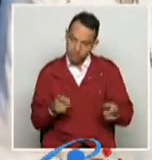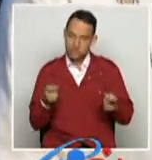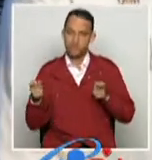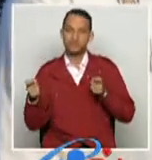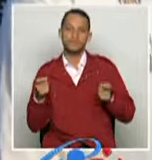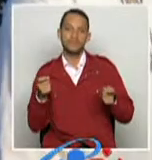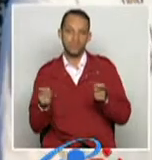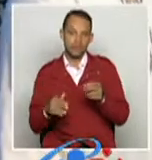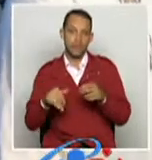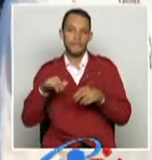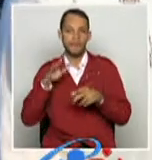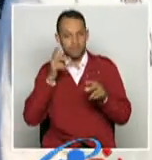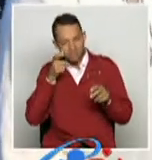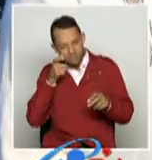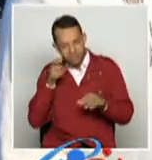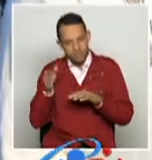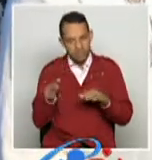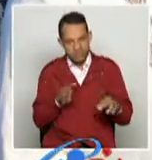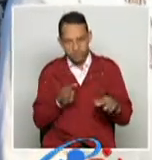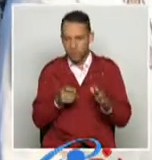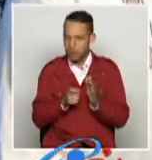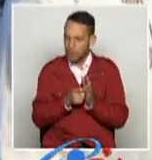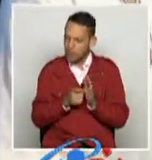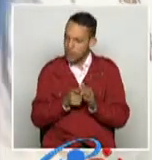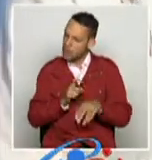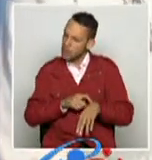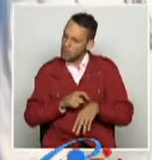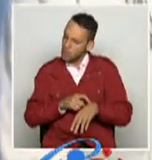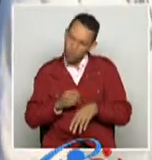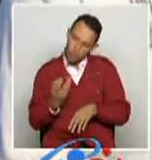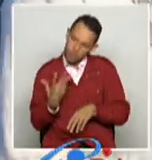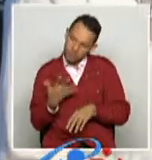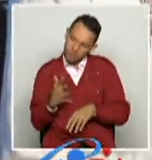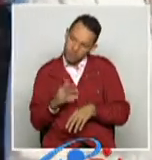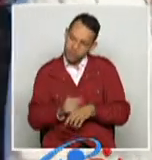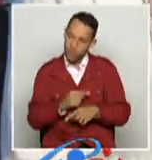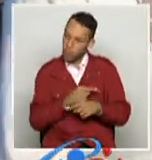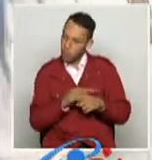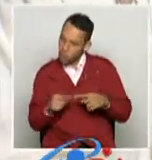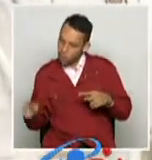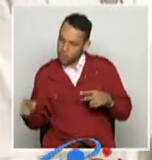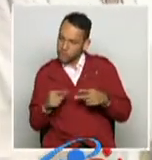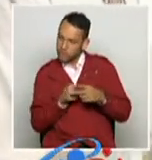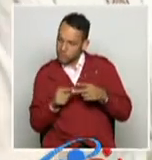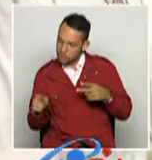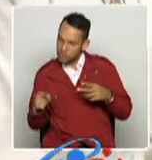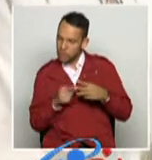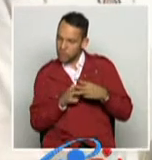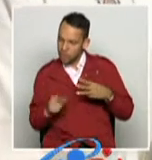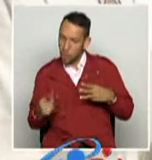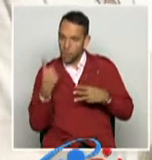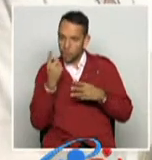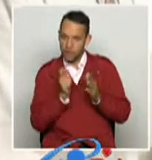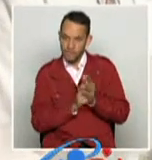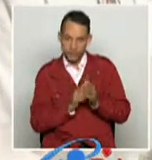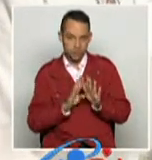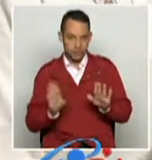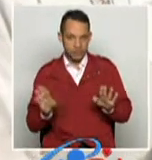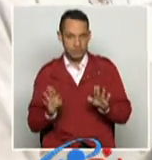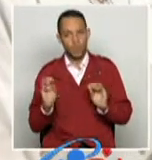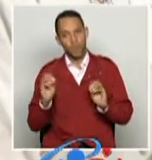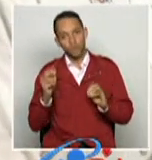sesiones, 6-8 sesiones. ¿Cada cuánto se hace? Mínimo una por semana, máximo dos por semana.